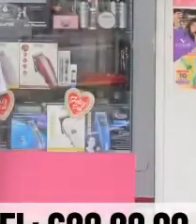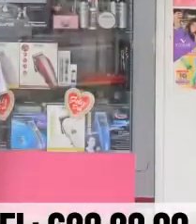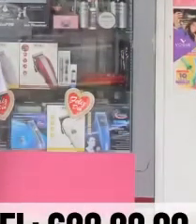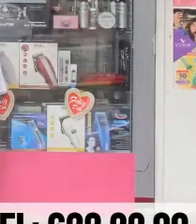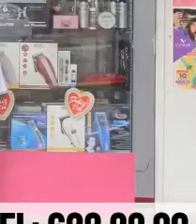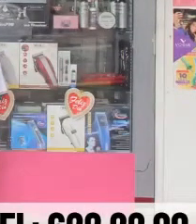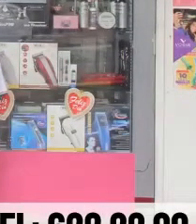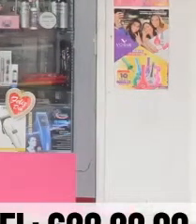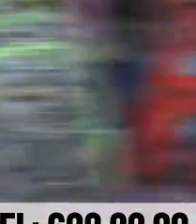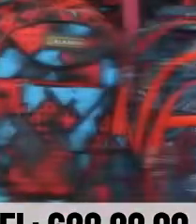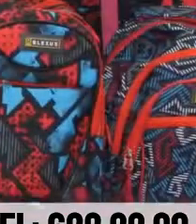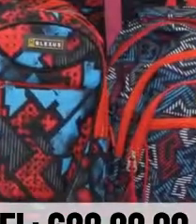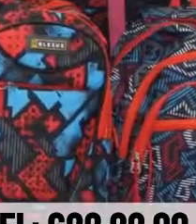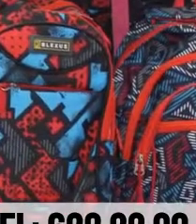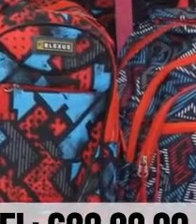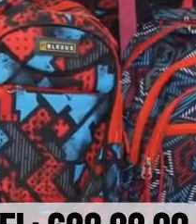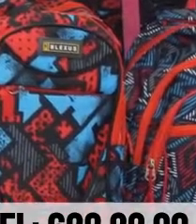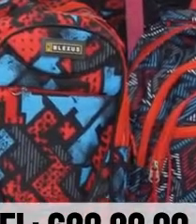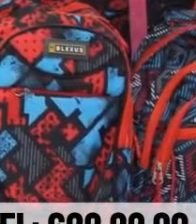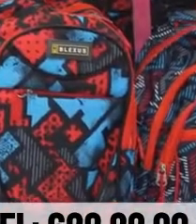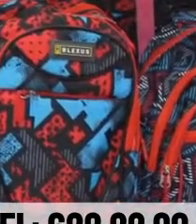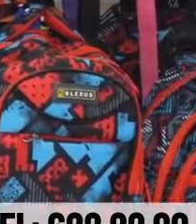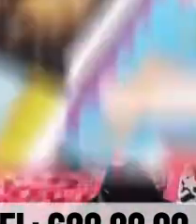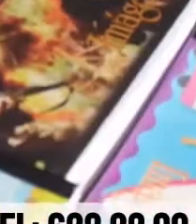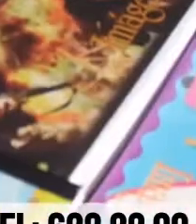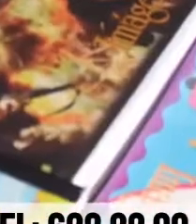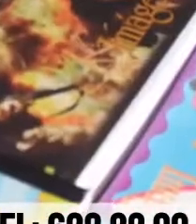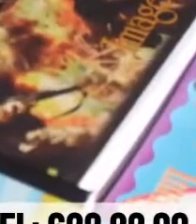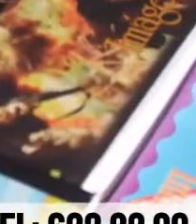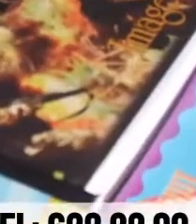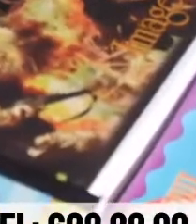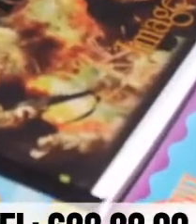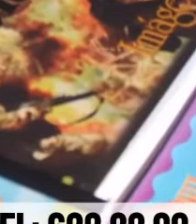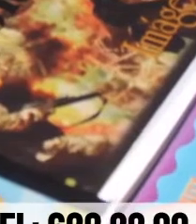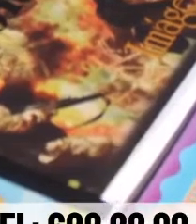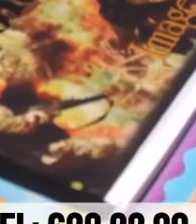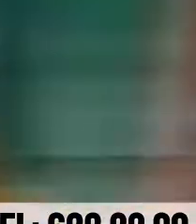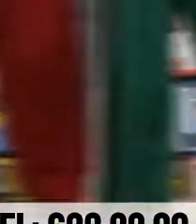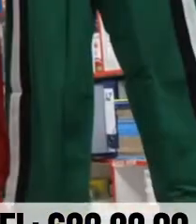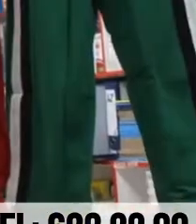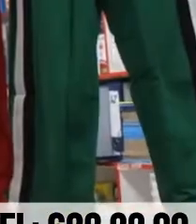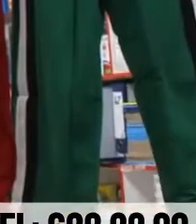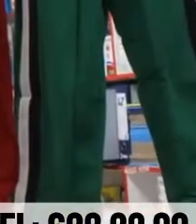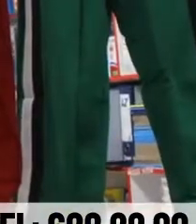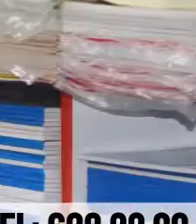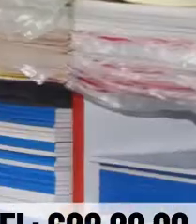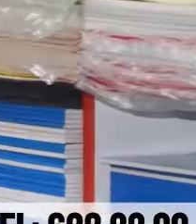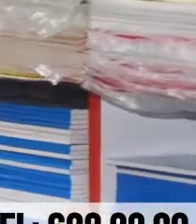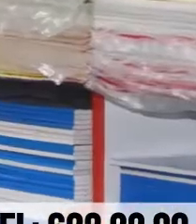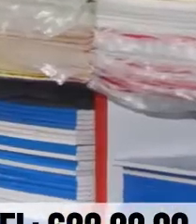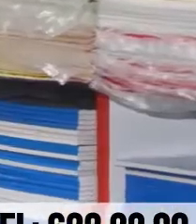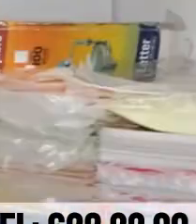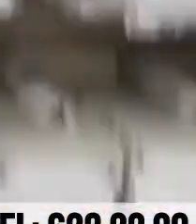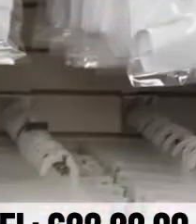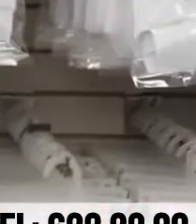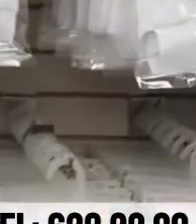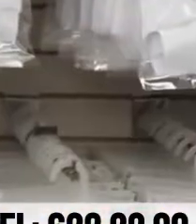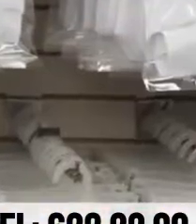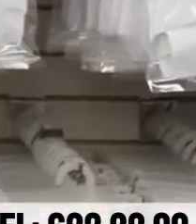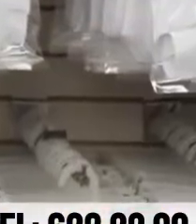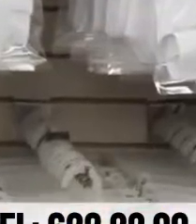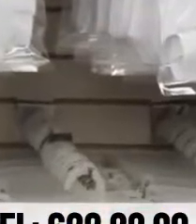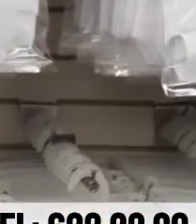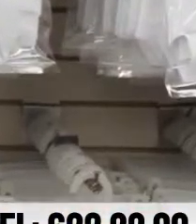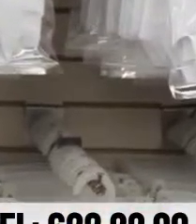De regreso a clases, Variedades El Gangazo le ofrece todo lo relacionado en útiles escolares y textiles para esta gran temporada